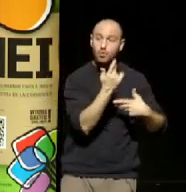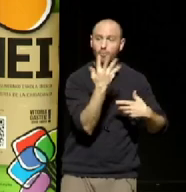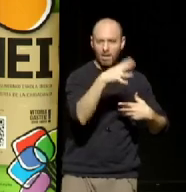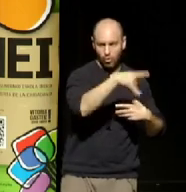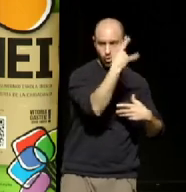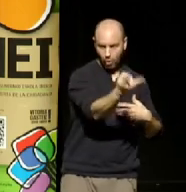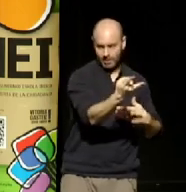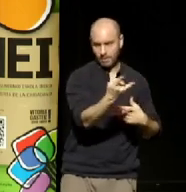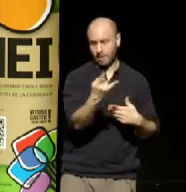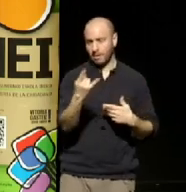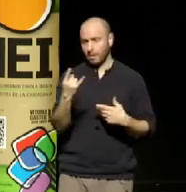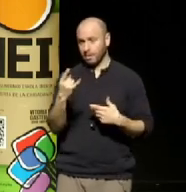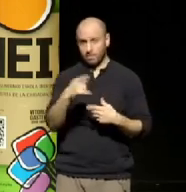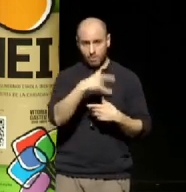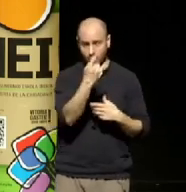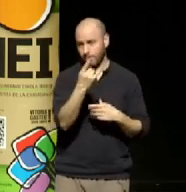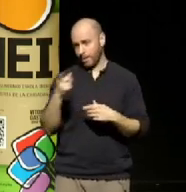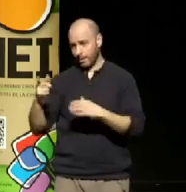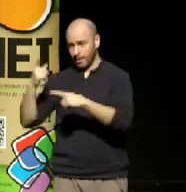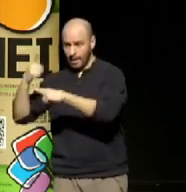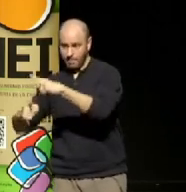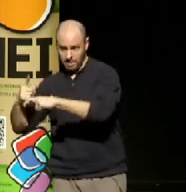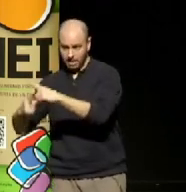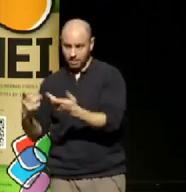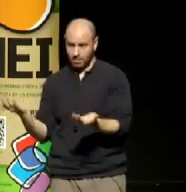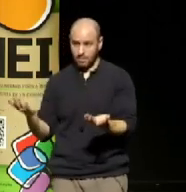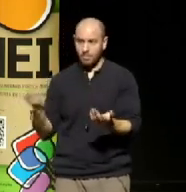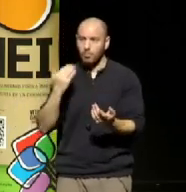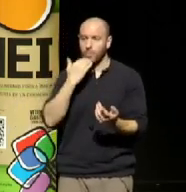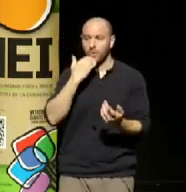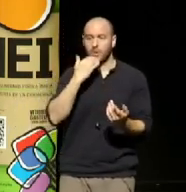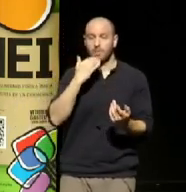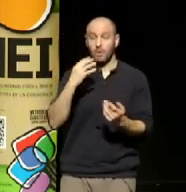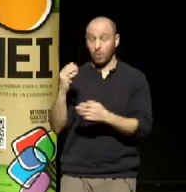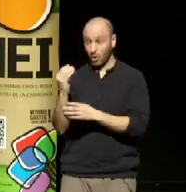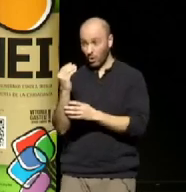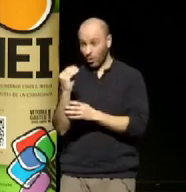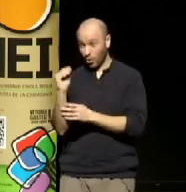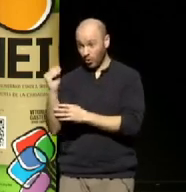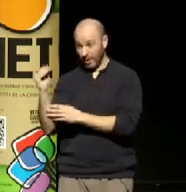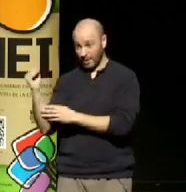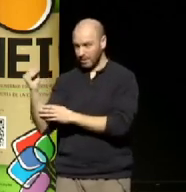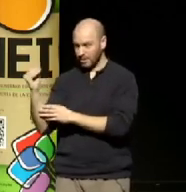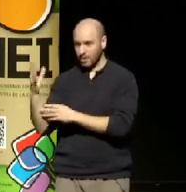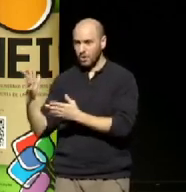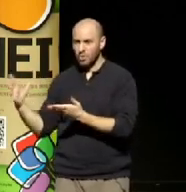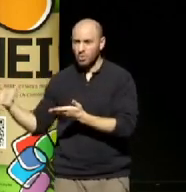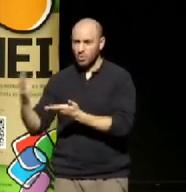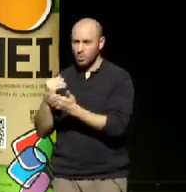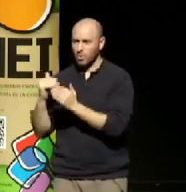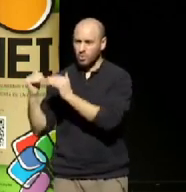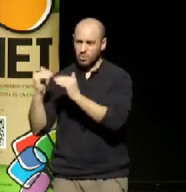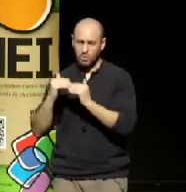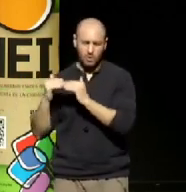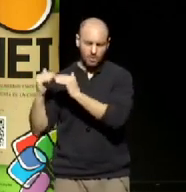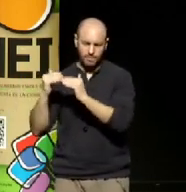si todos los mayores de 55 votaran solo la mitad, lo mismo que un joven, que no todos los jóvenes juntos a la vez lo mismo, ya sería empatado. Por lo